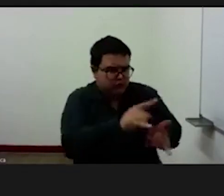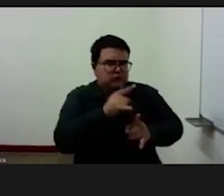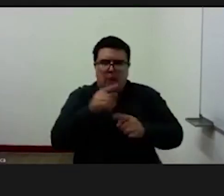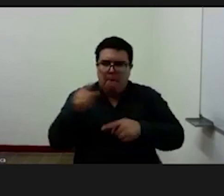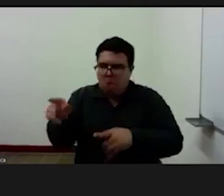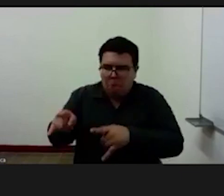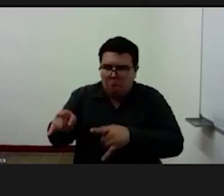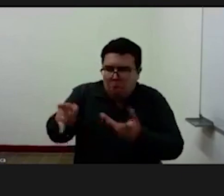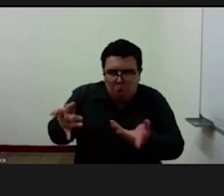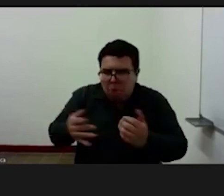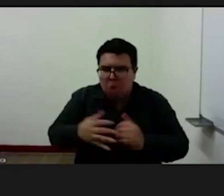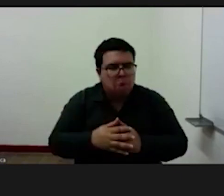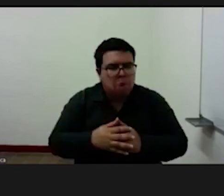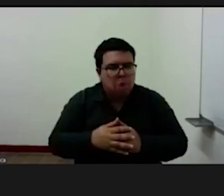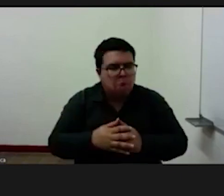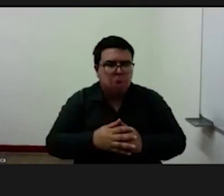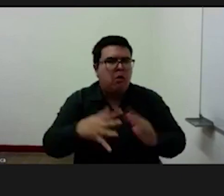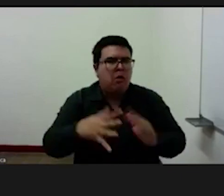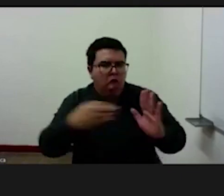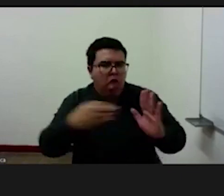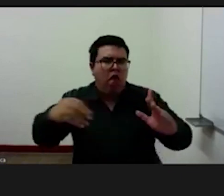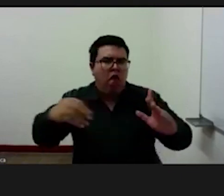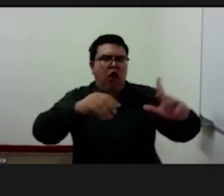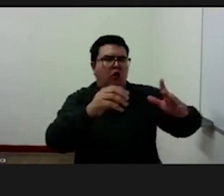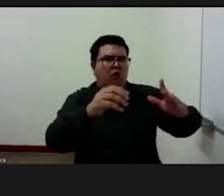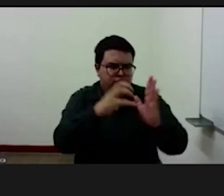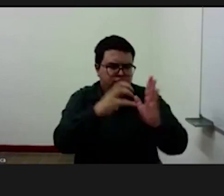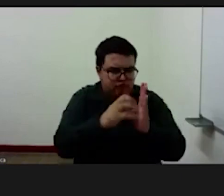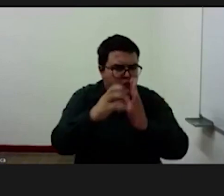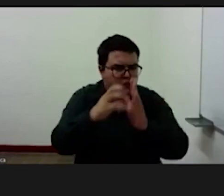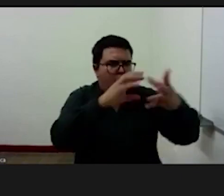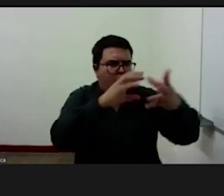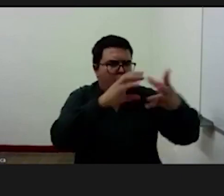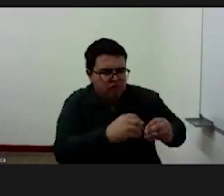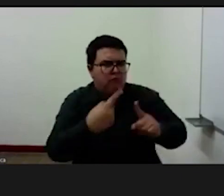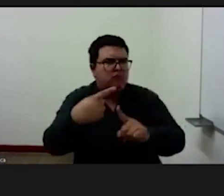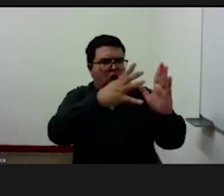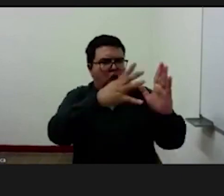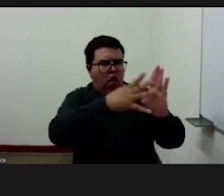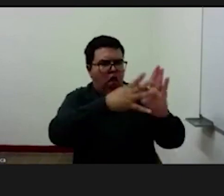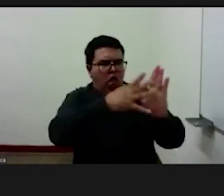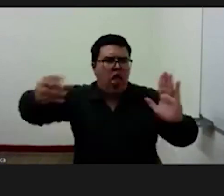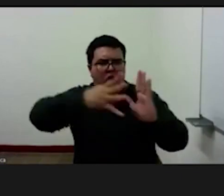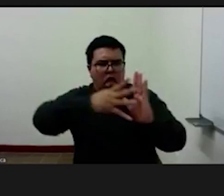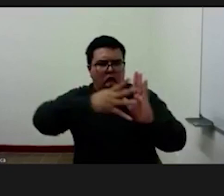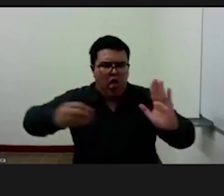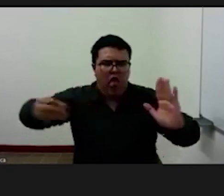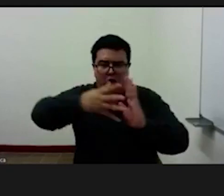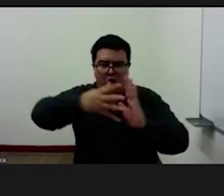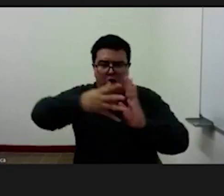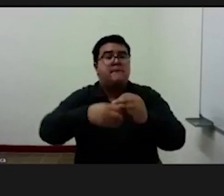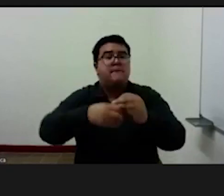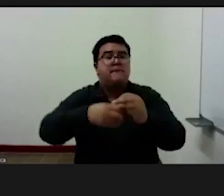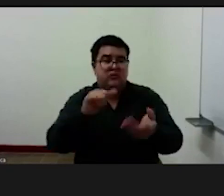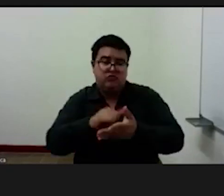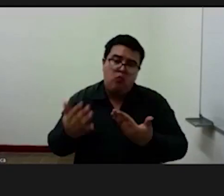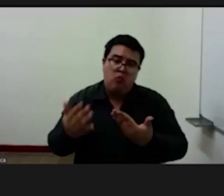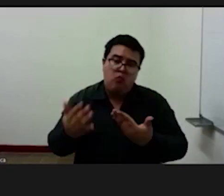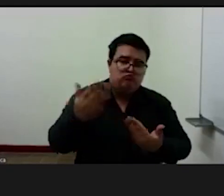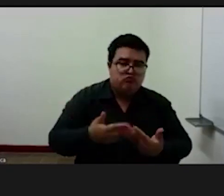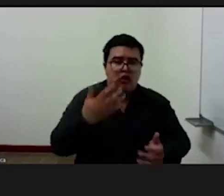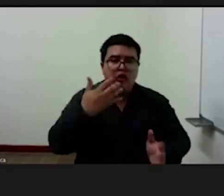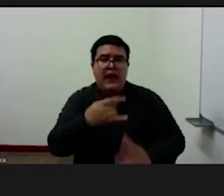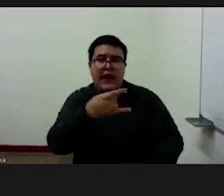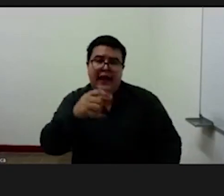utilización de imágenes o de los símbolos, incluso hasta en la moda, como por ejemplo Zara o